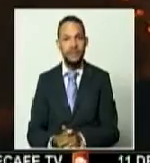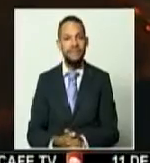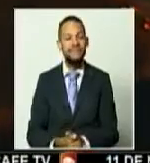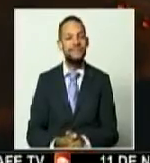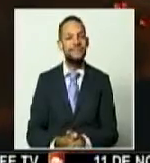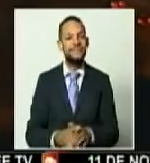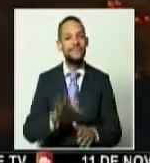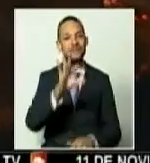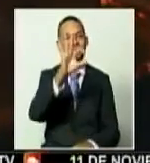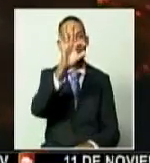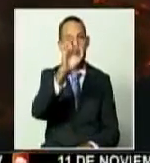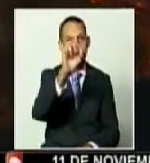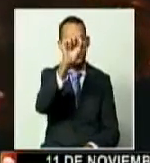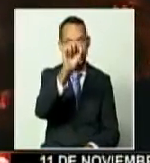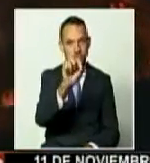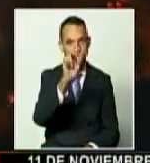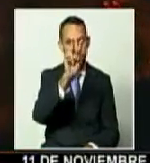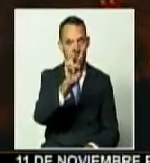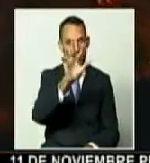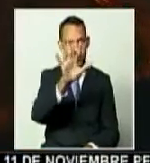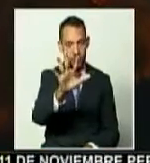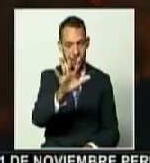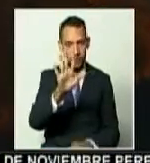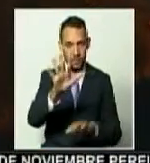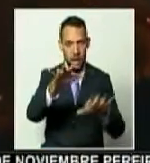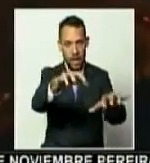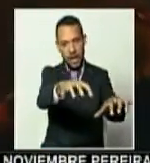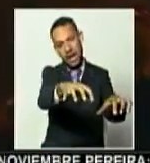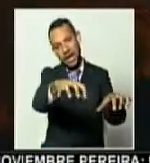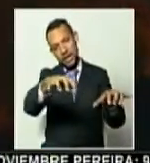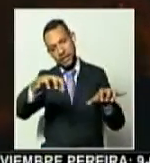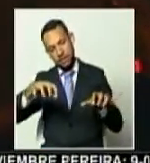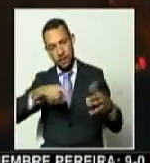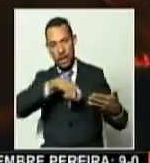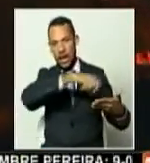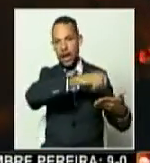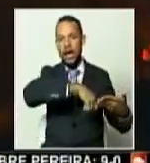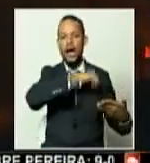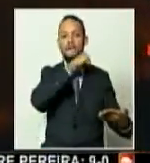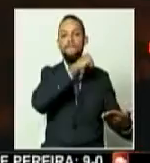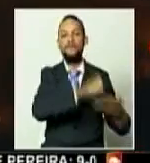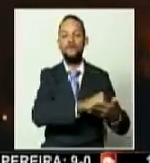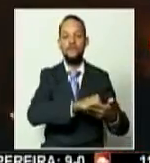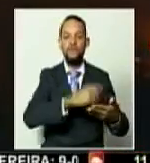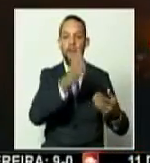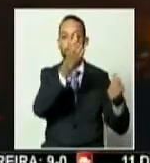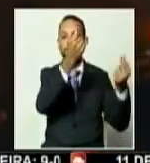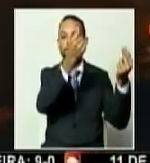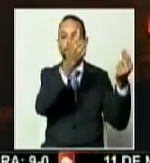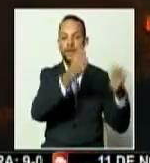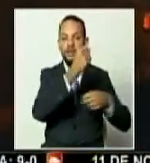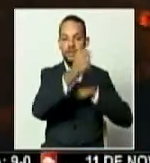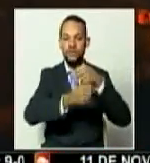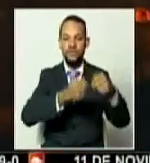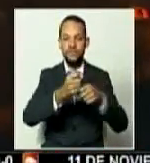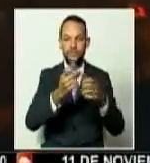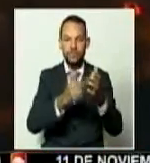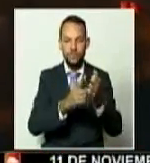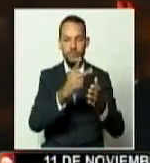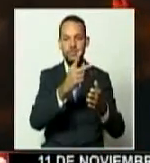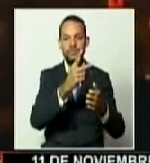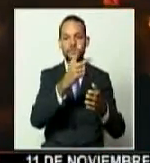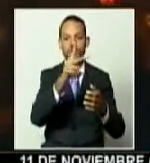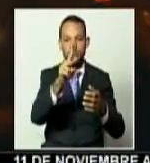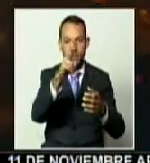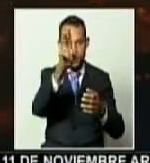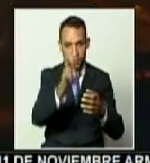Ocho de la noche, 25 minutos. La Asamblea del Departamento aprobó en primer debate el presupuesto para Caldas en 2017. 12 votos estuvieron a favor y